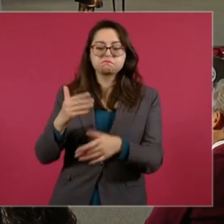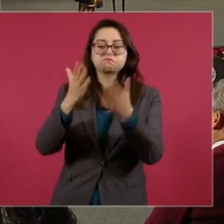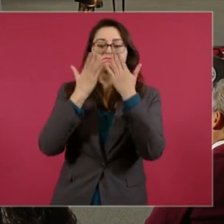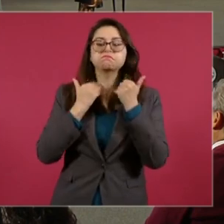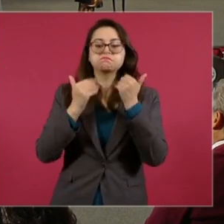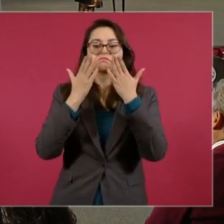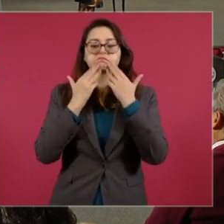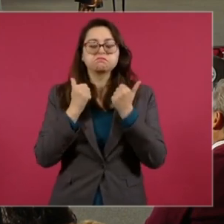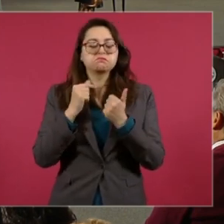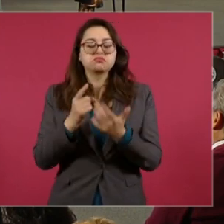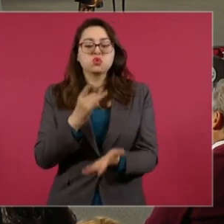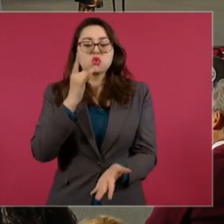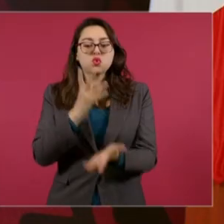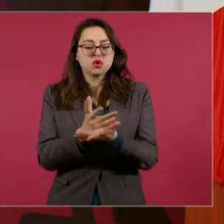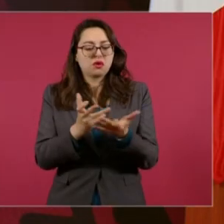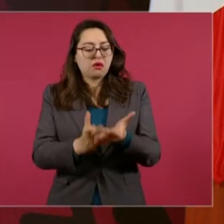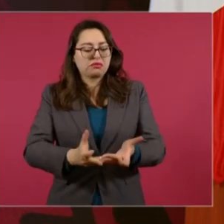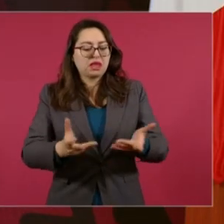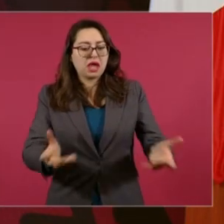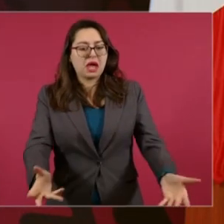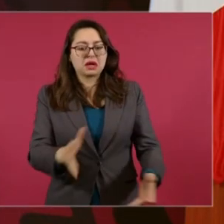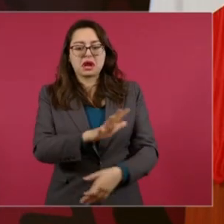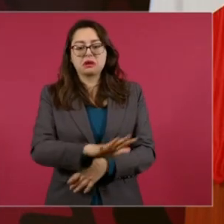Lo habían comprado unos de Nueva York